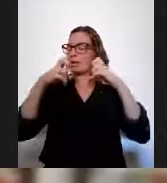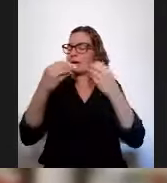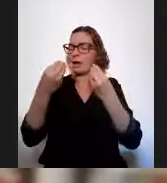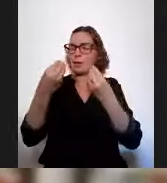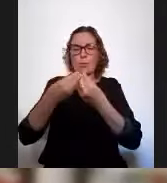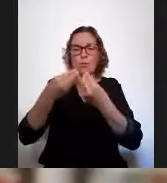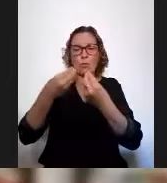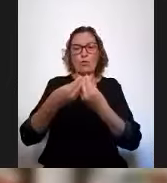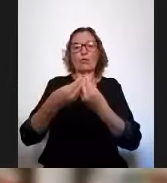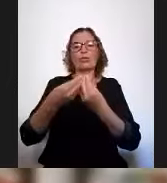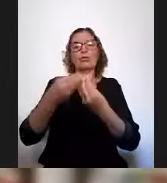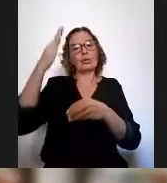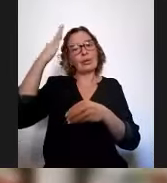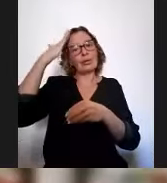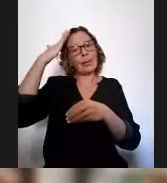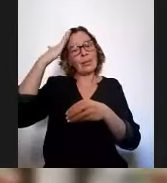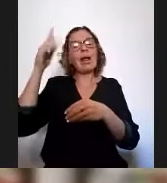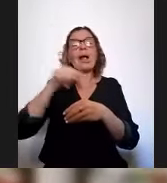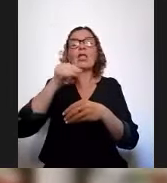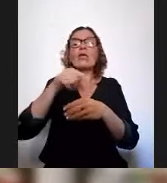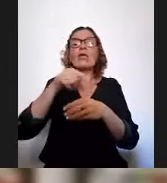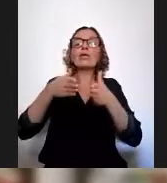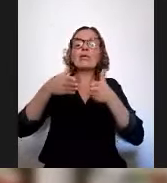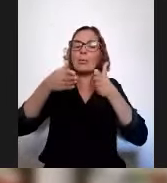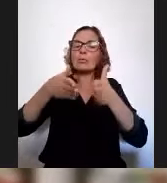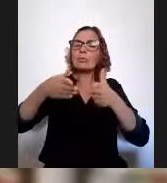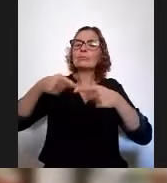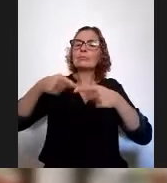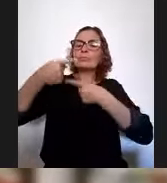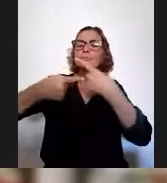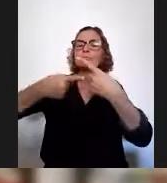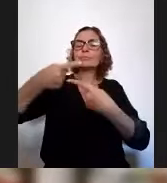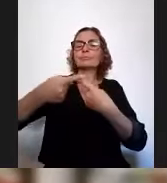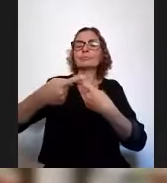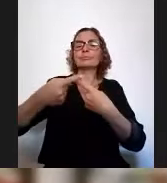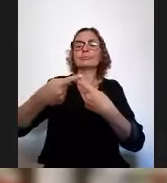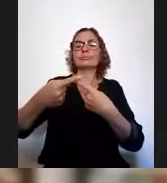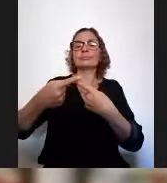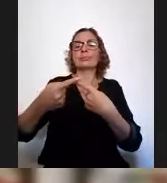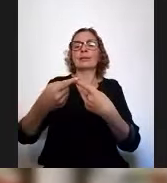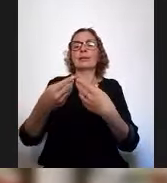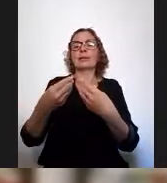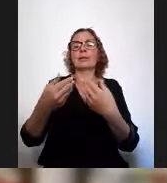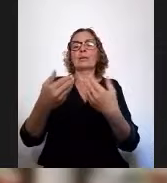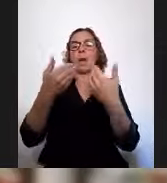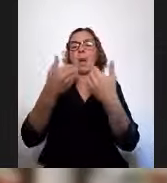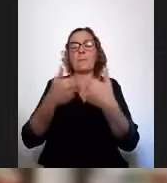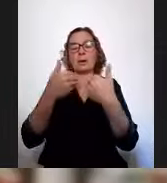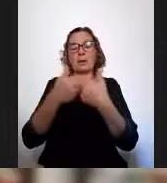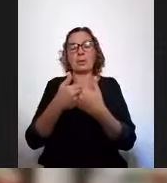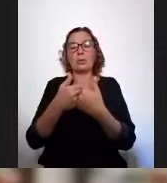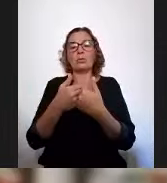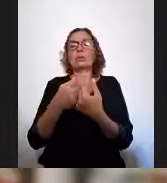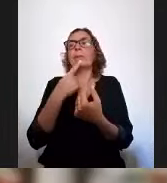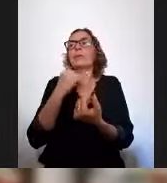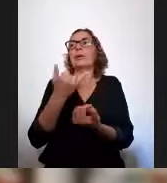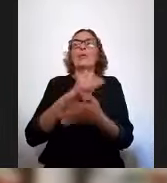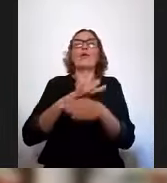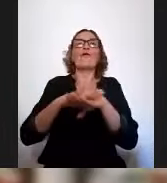necesitamos saber hacia dónde vamos a ir avanzando. Algunas preguntas. Estas son preguntas